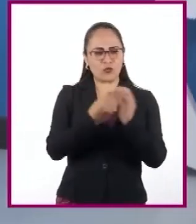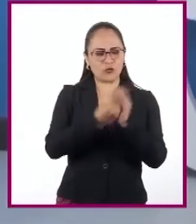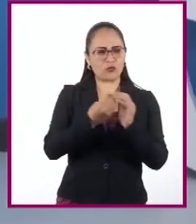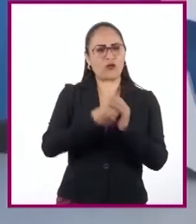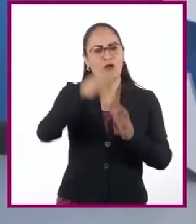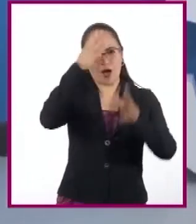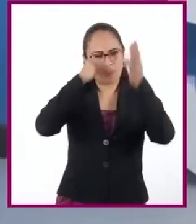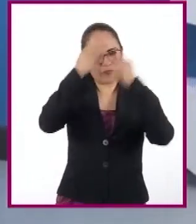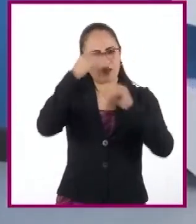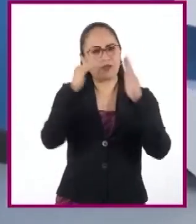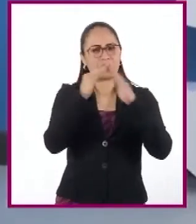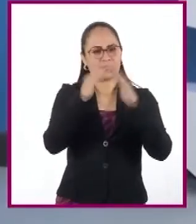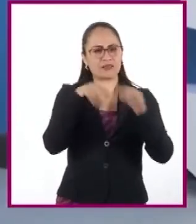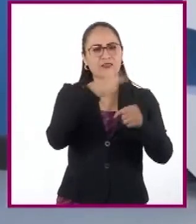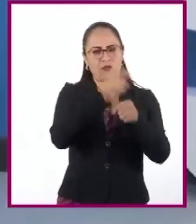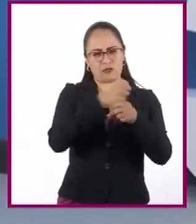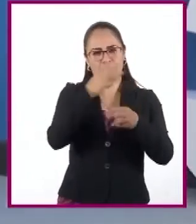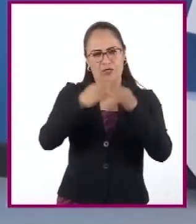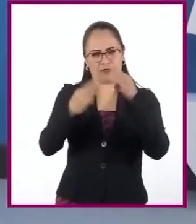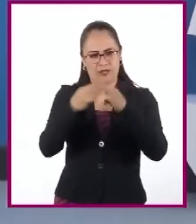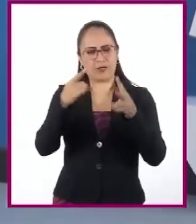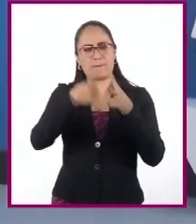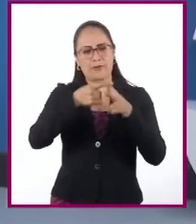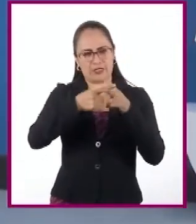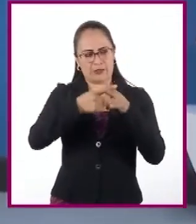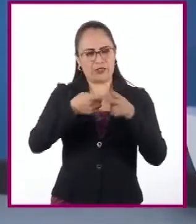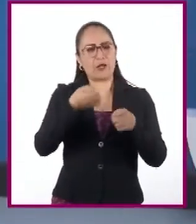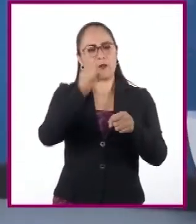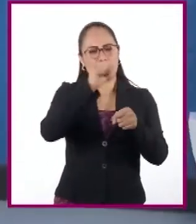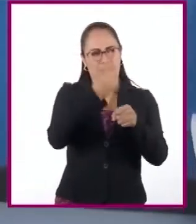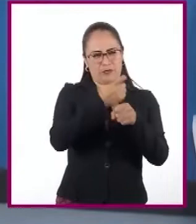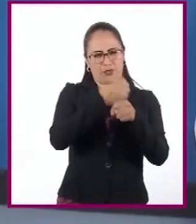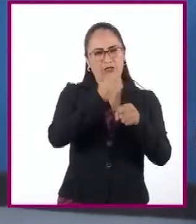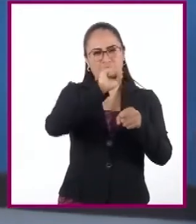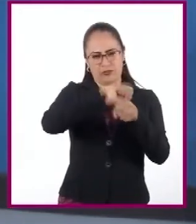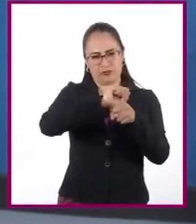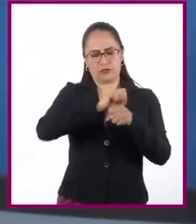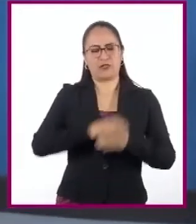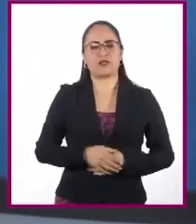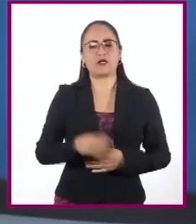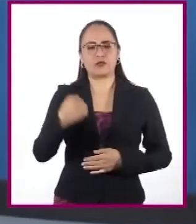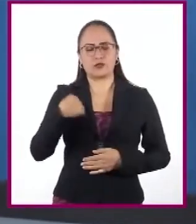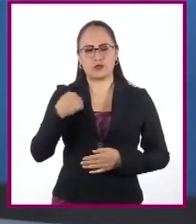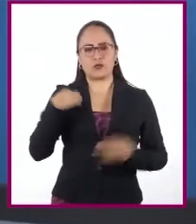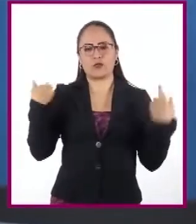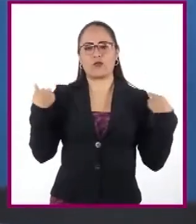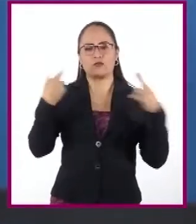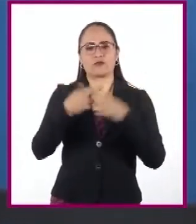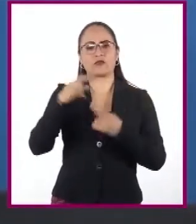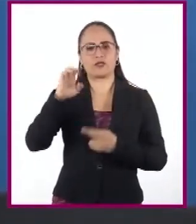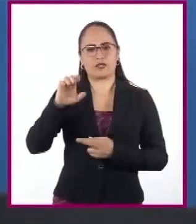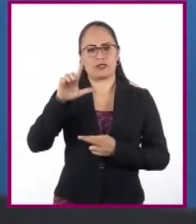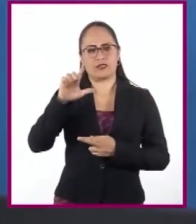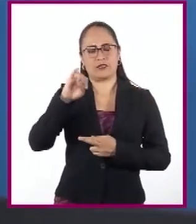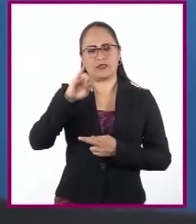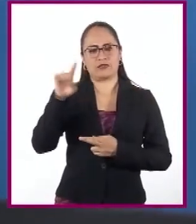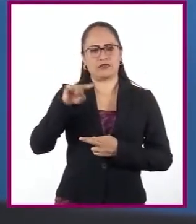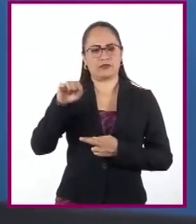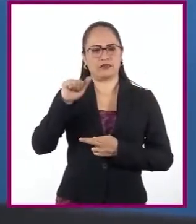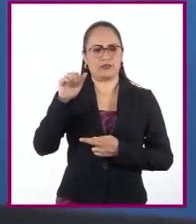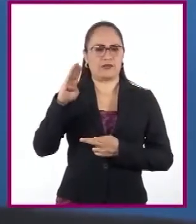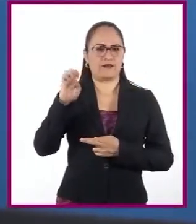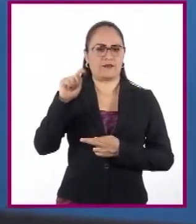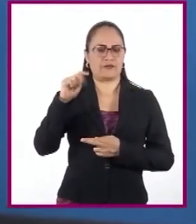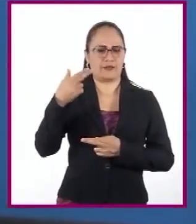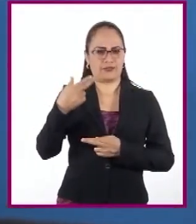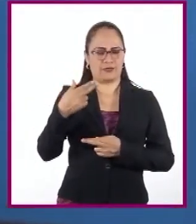2 de la asignatura de Matemáticas, correspondiente a primer grado. Yo soy la profesora Elizabeth Orozco Juárez y me da